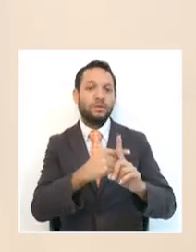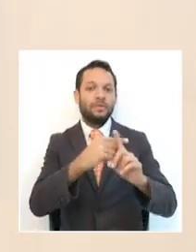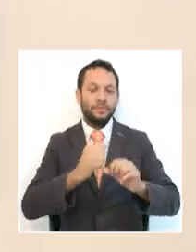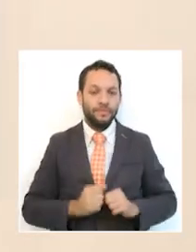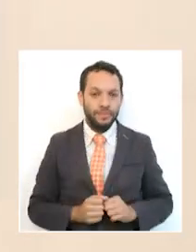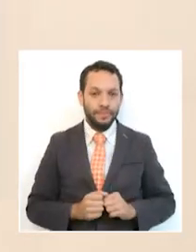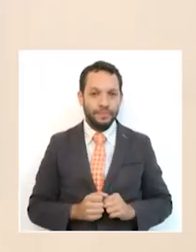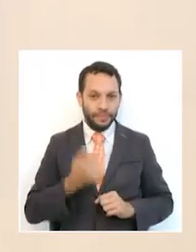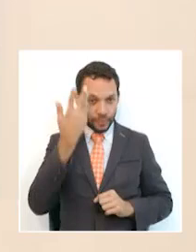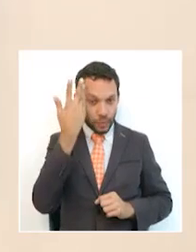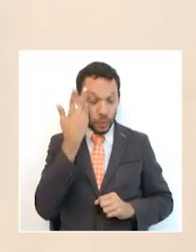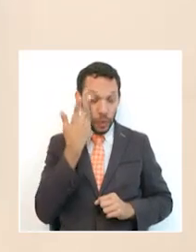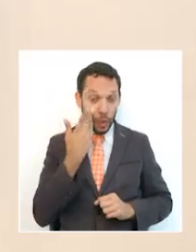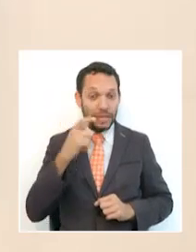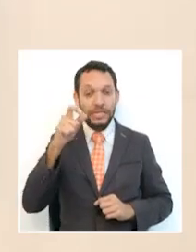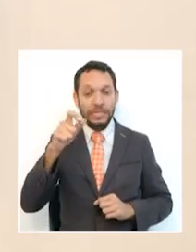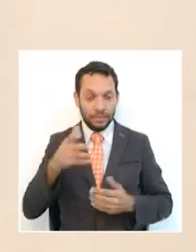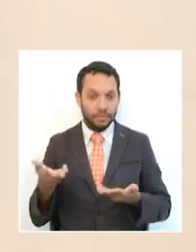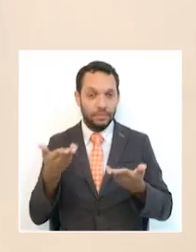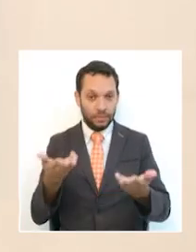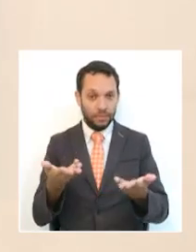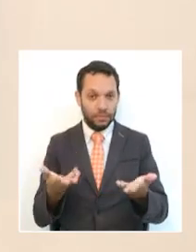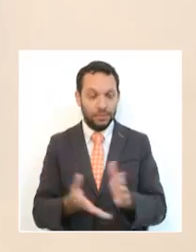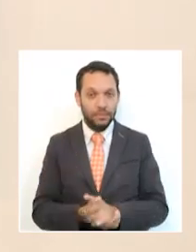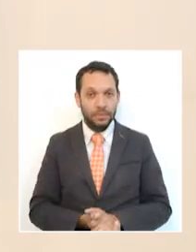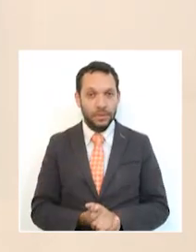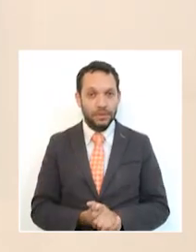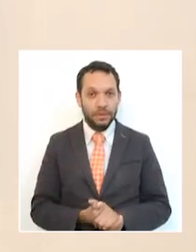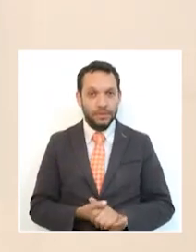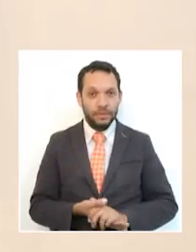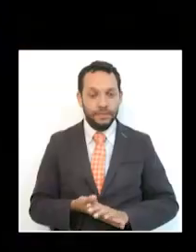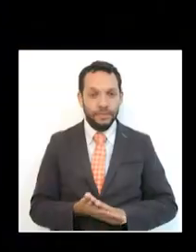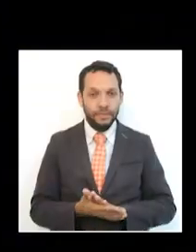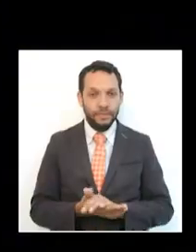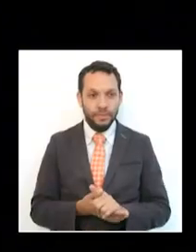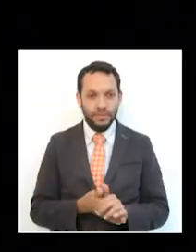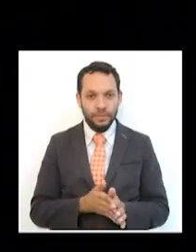nuestro día a día vamos con esta nota de un día para tu alma